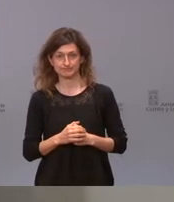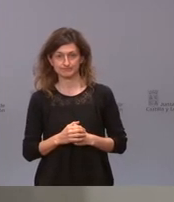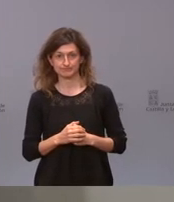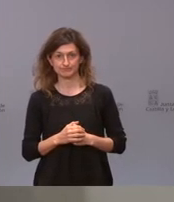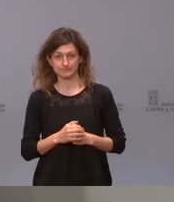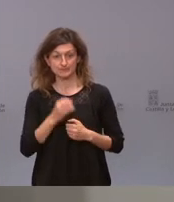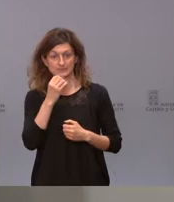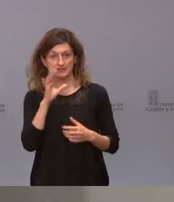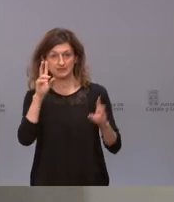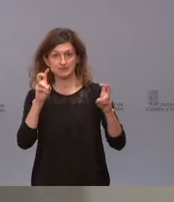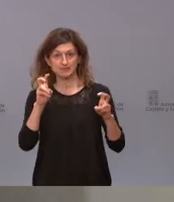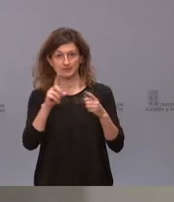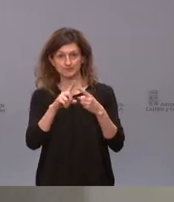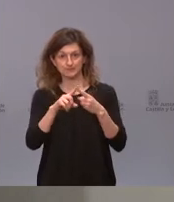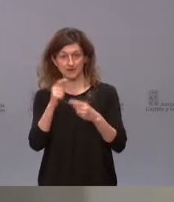a olmedo